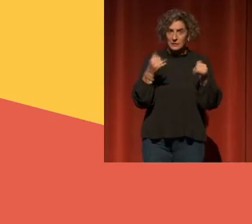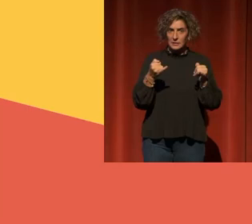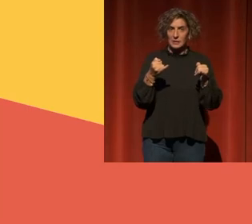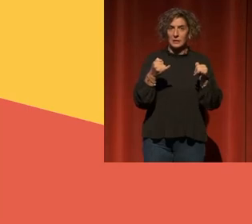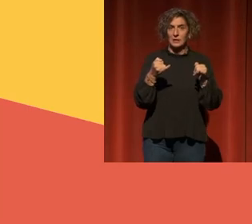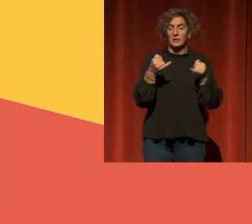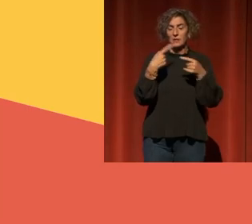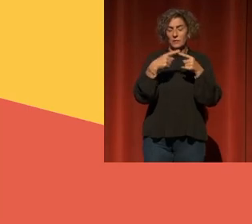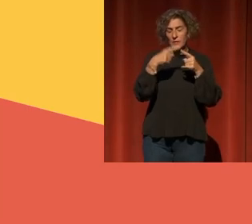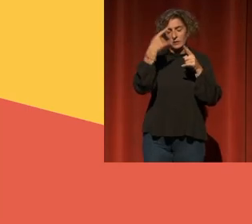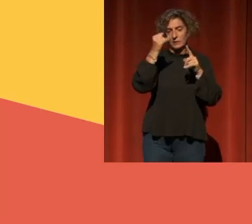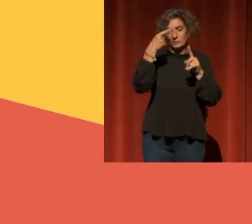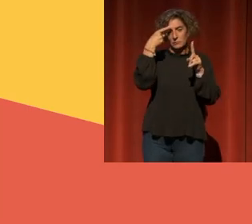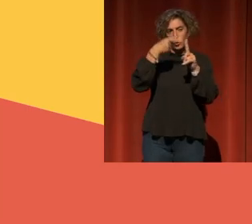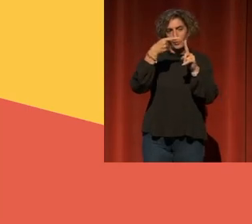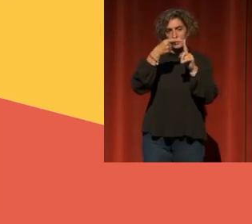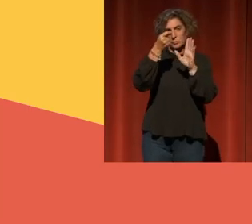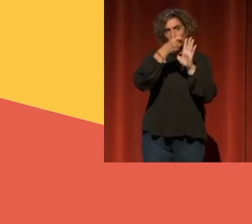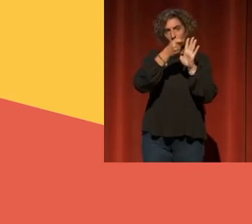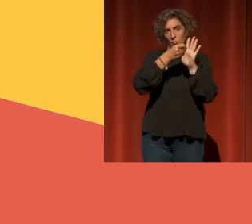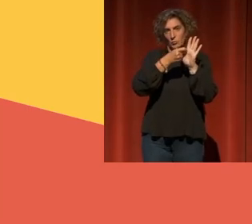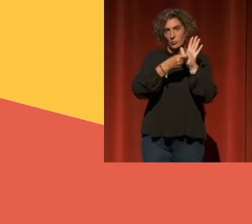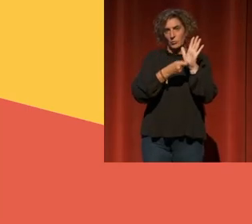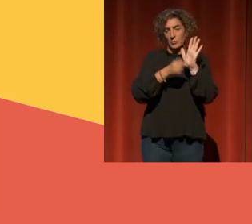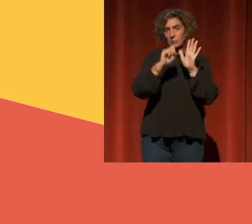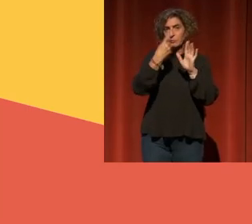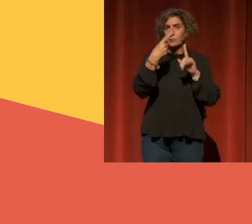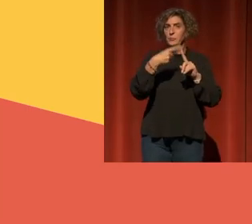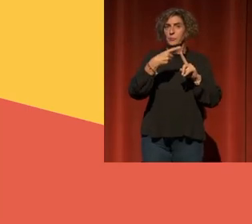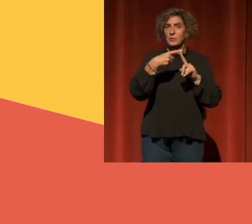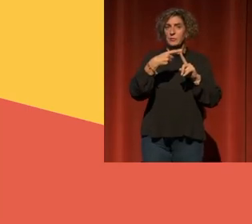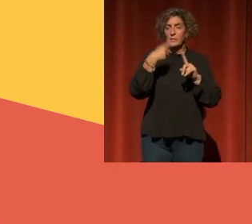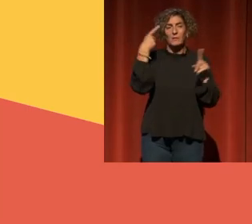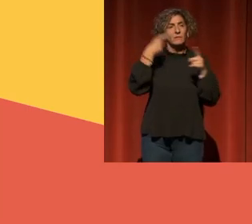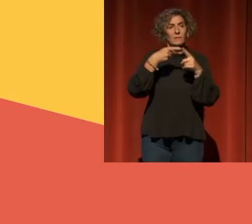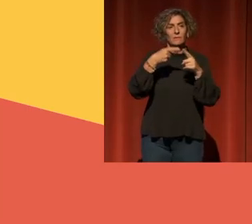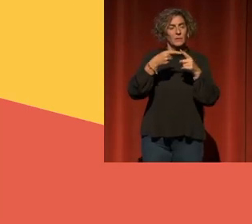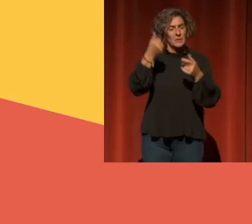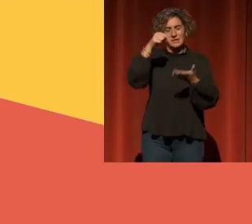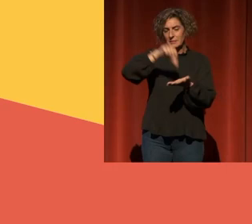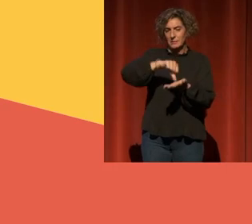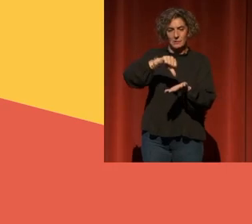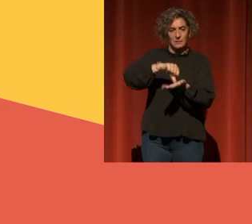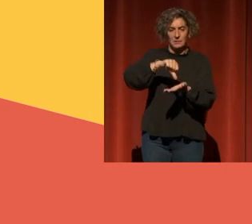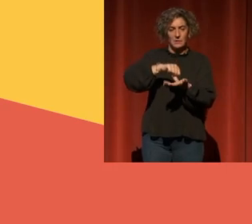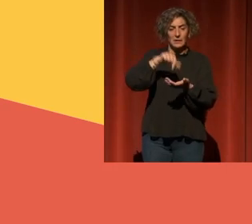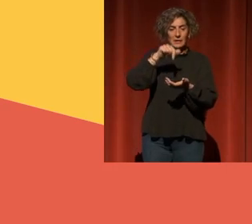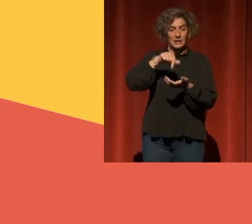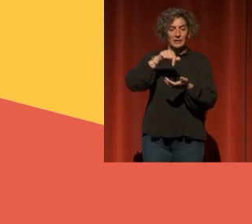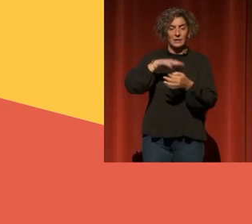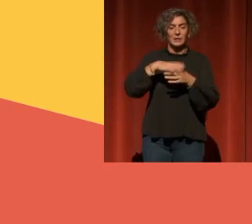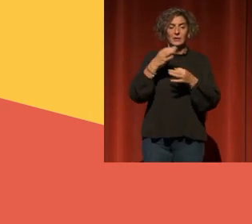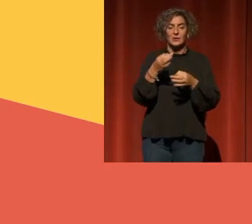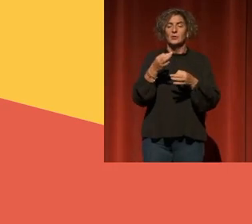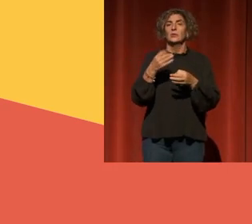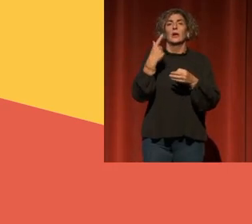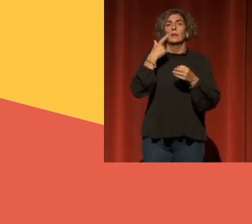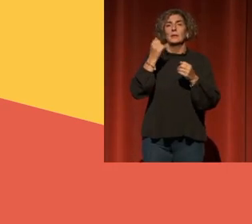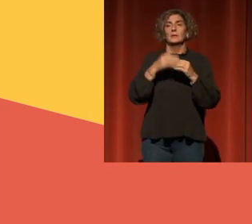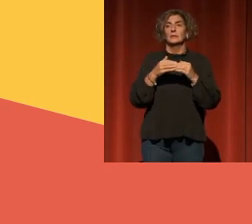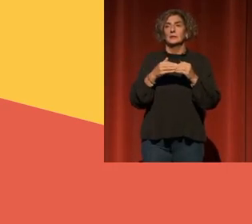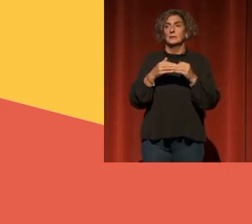siguientes objetivos en primer lugar el objetivo central de esta comunicación es analizar las